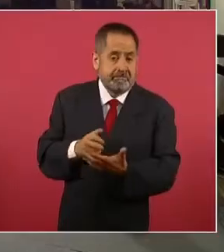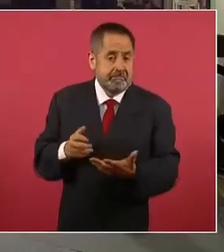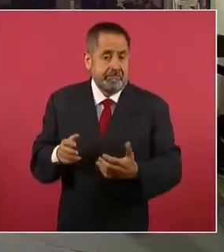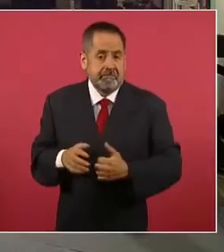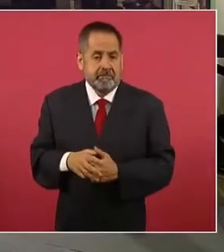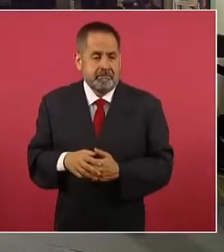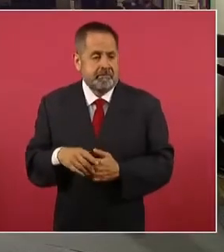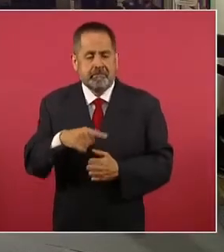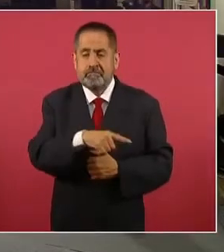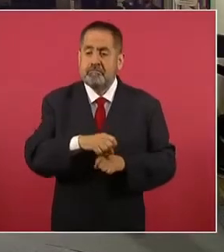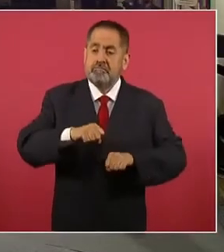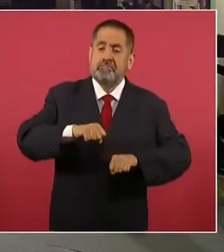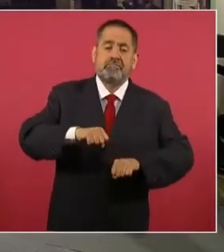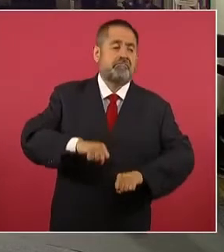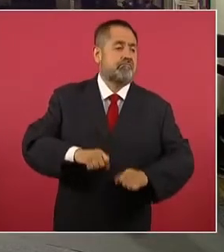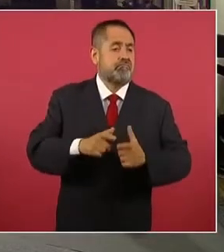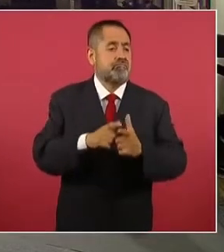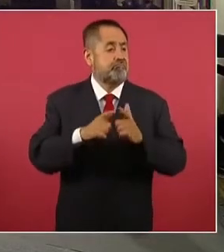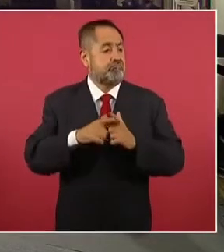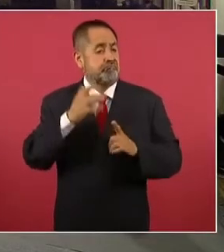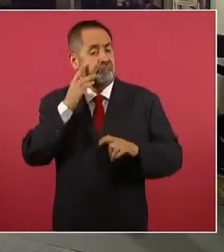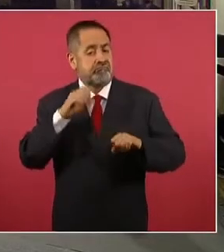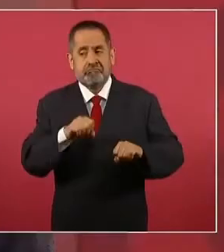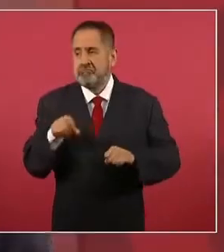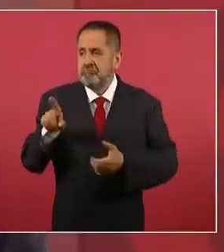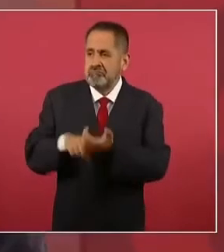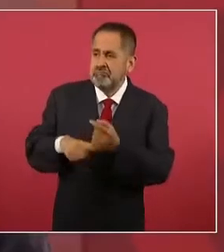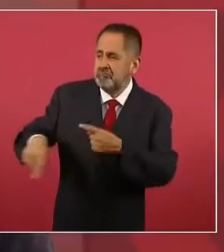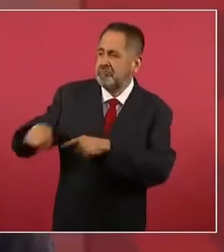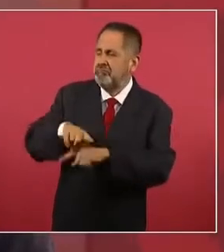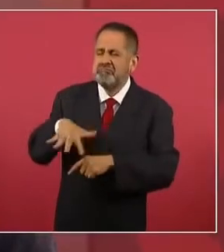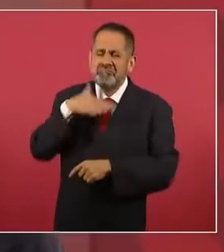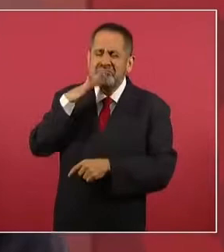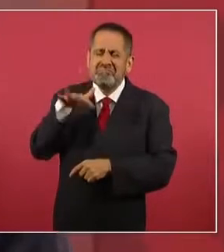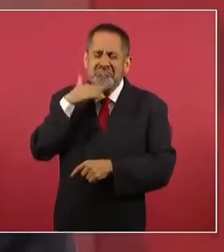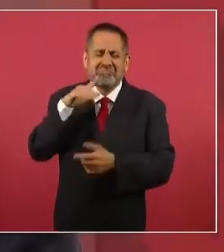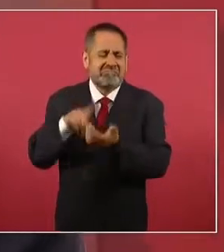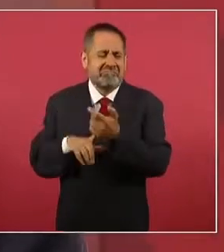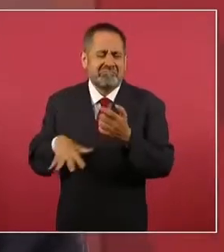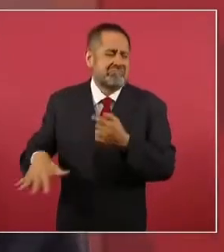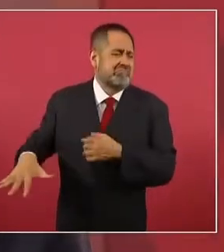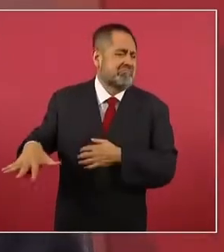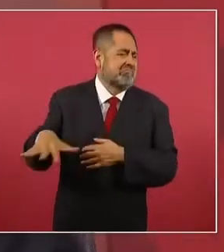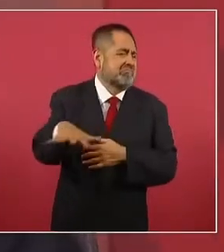eran los privilegiados de un régimen de corrupción que imperaba en el país.